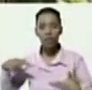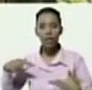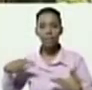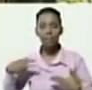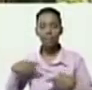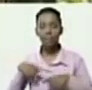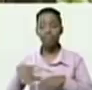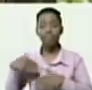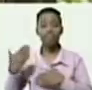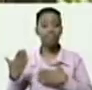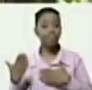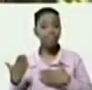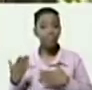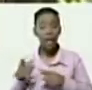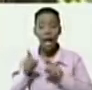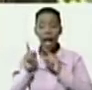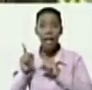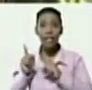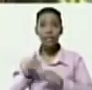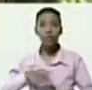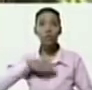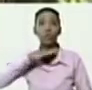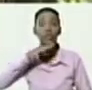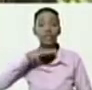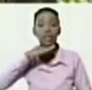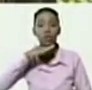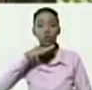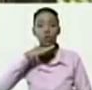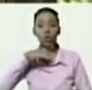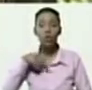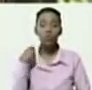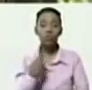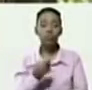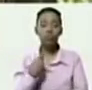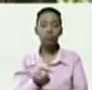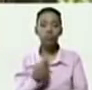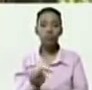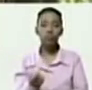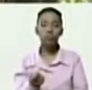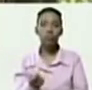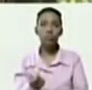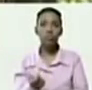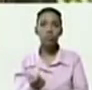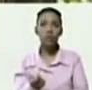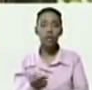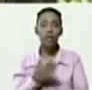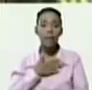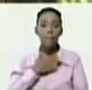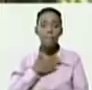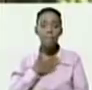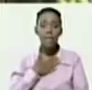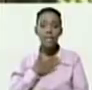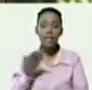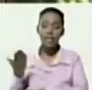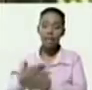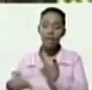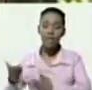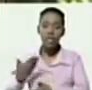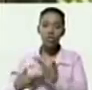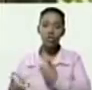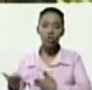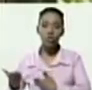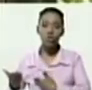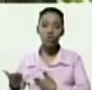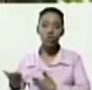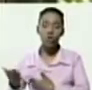señores, es suficiente remuneración de mis servicios regresar